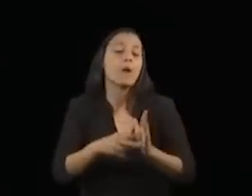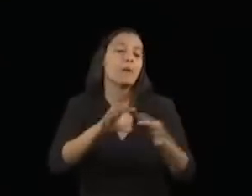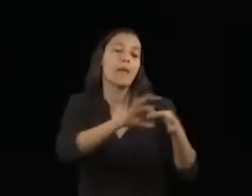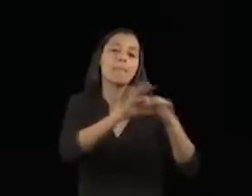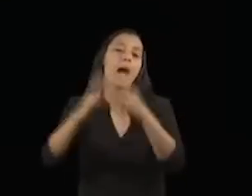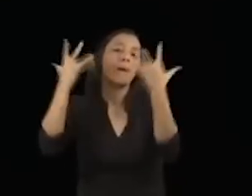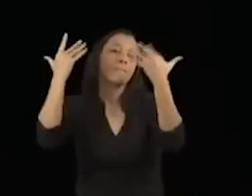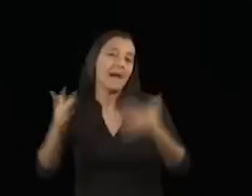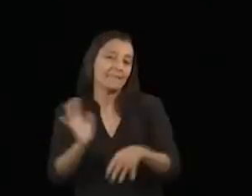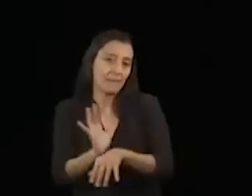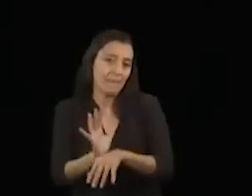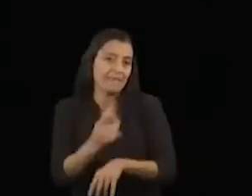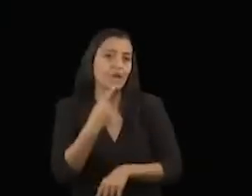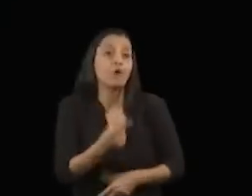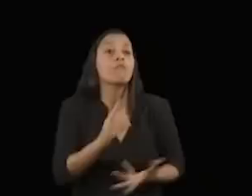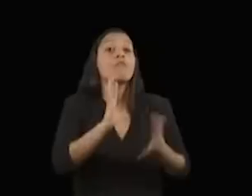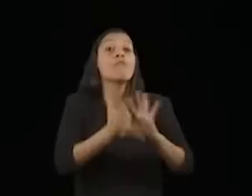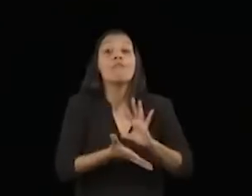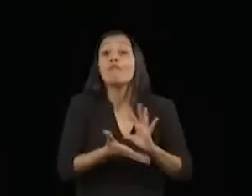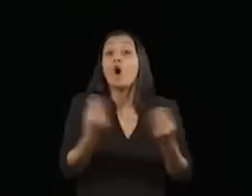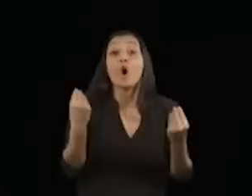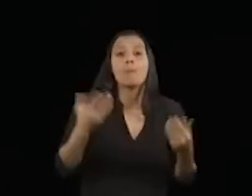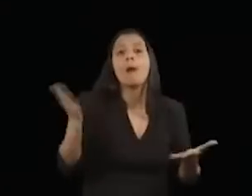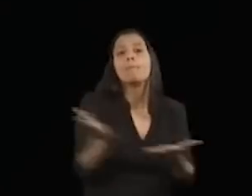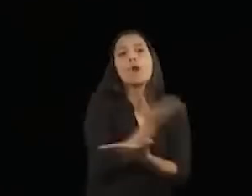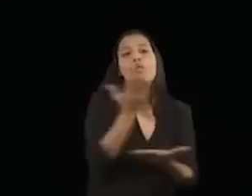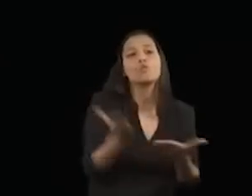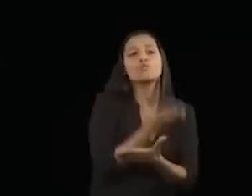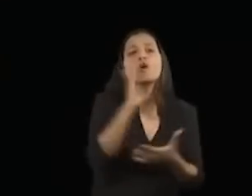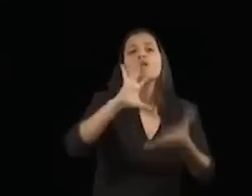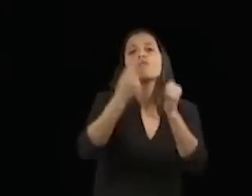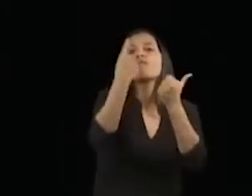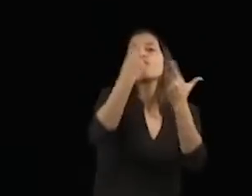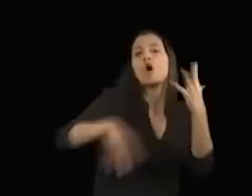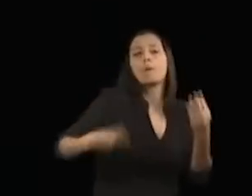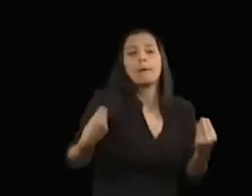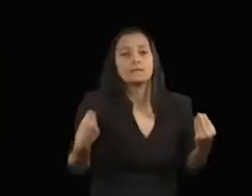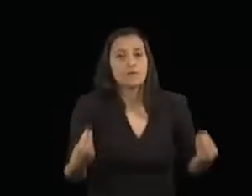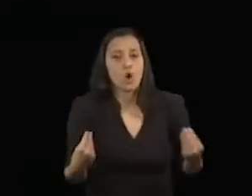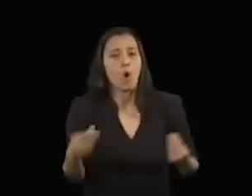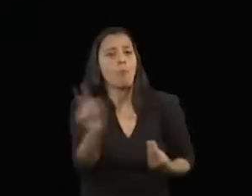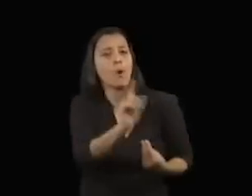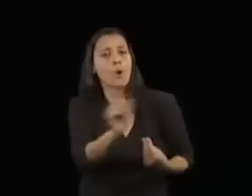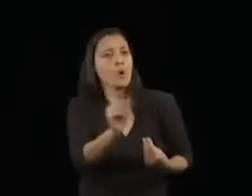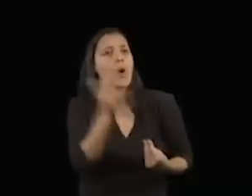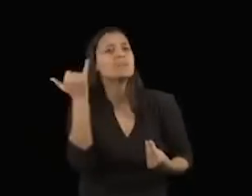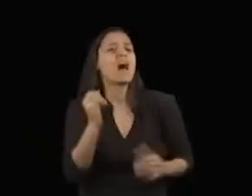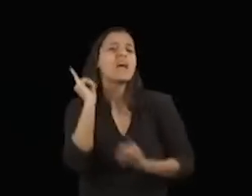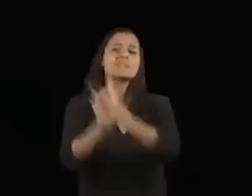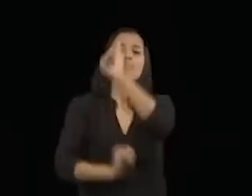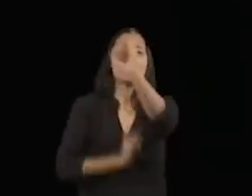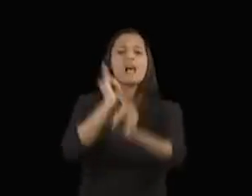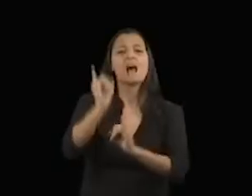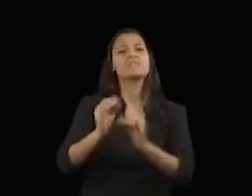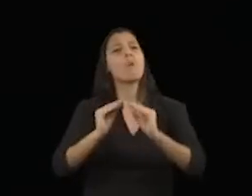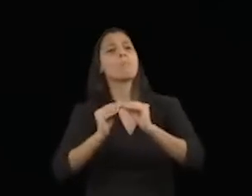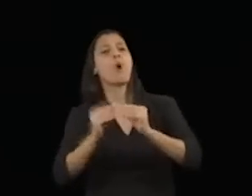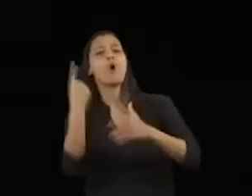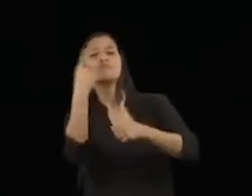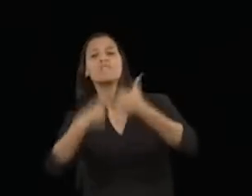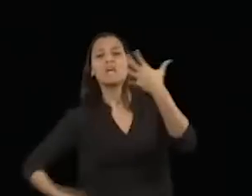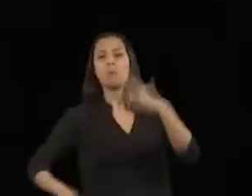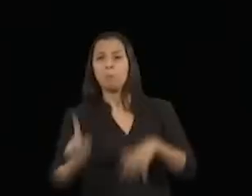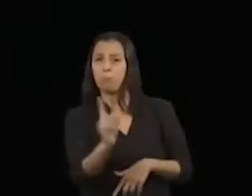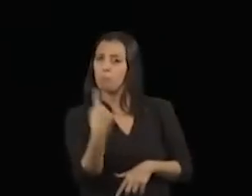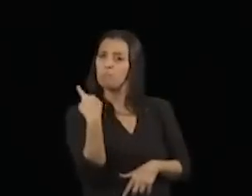les diría, que tiene que ver con la forma de la función de producción. O sea, y no tiene más explicación que ese problema. O sea,